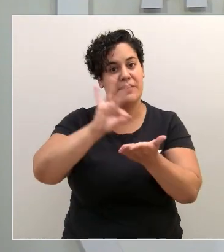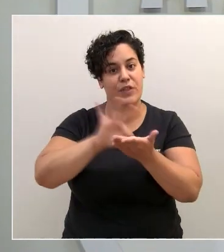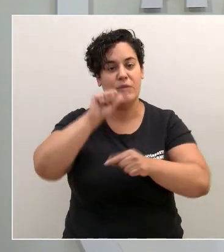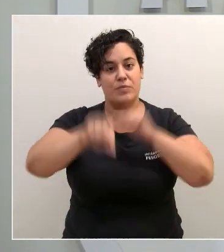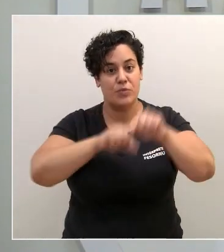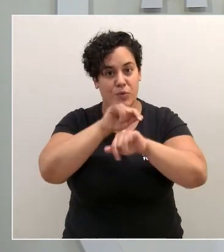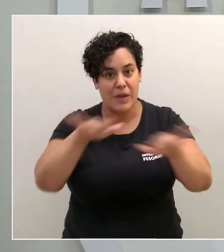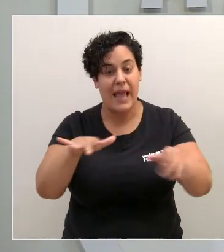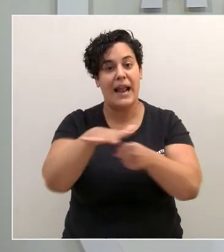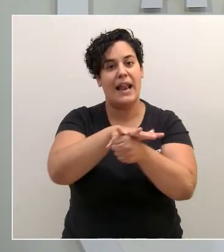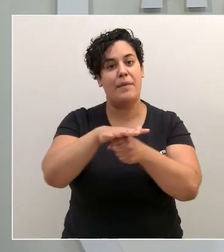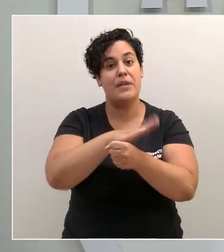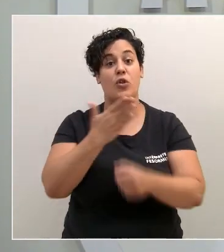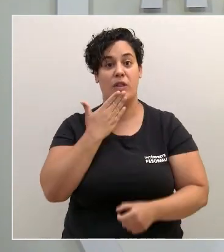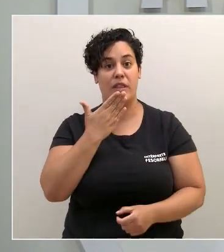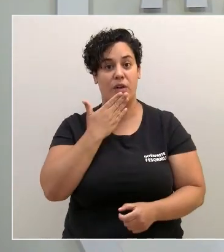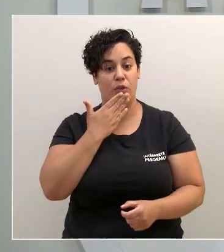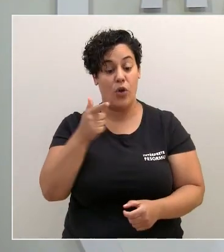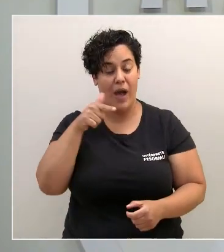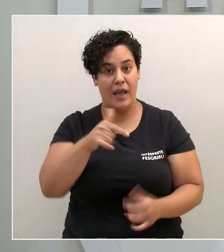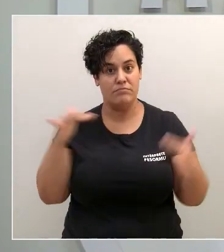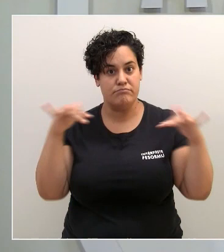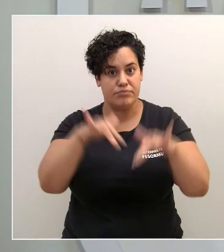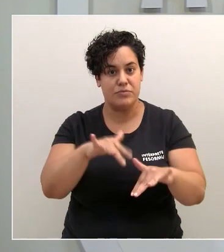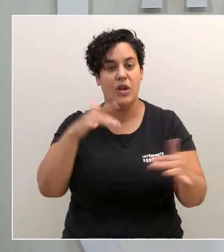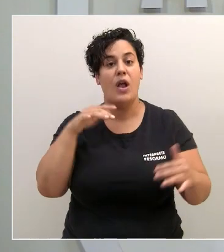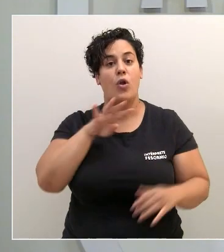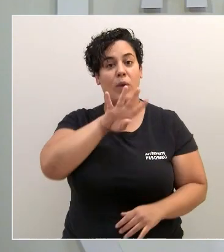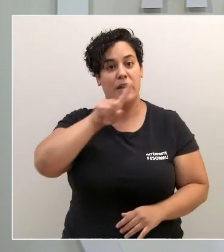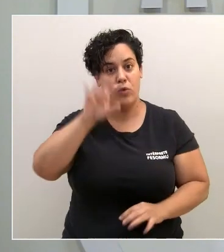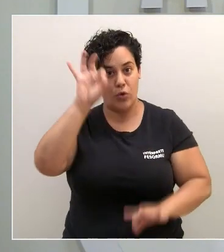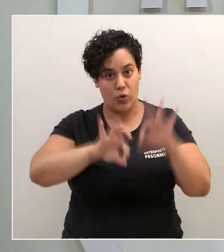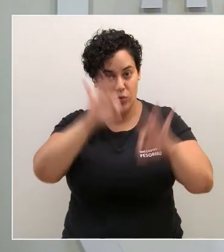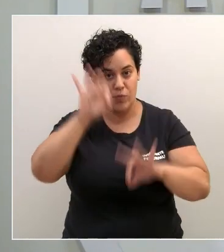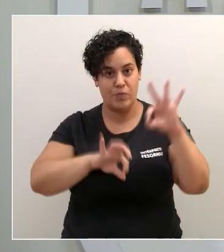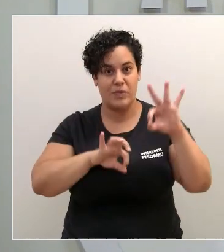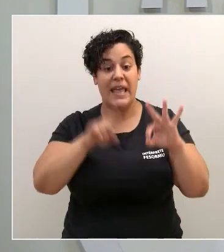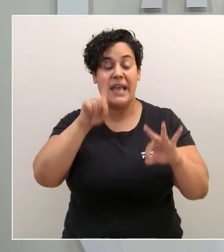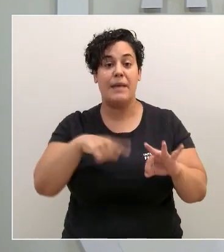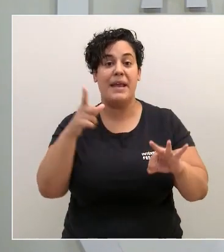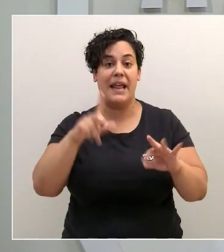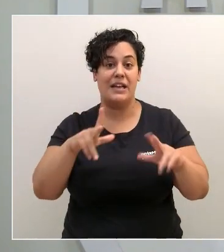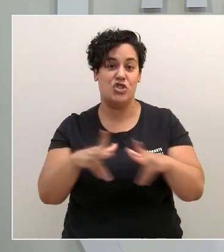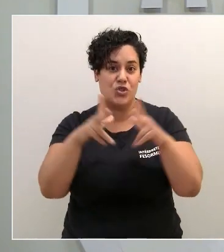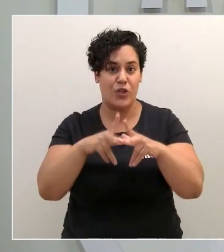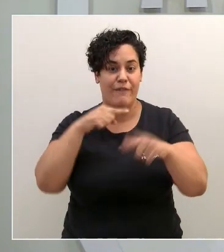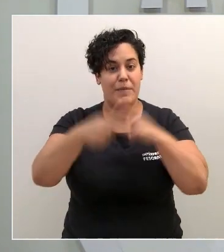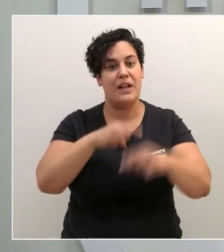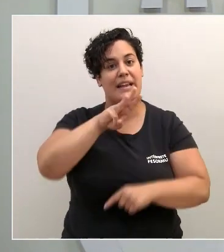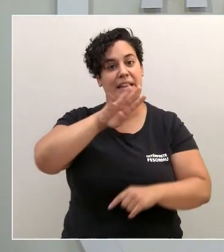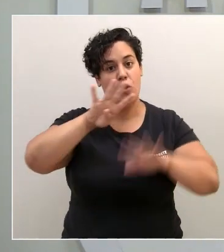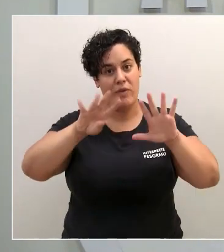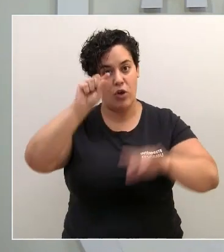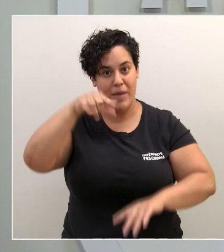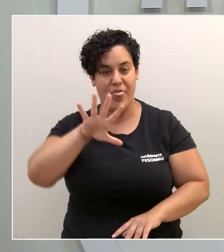en el ámbito del ocio se concentra el 41,1% de los casos y en el socio familiar un